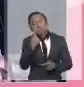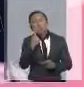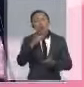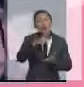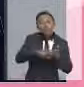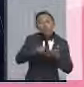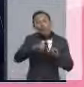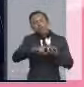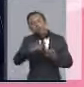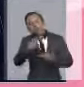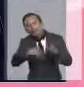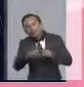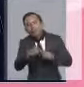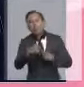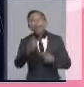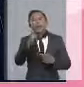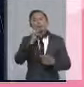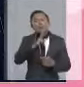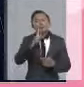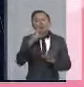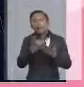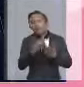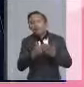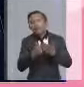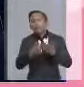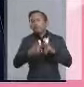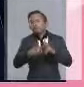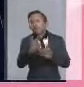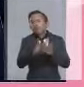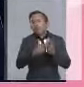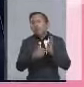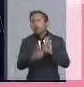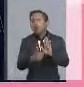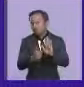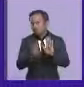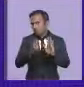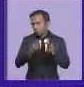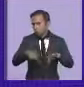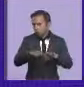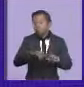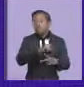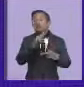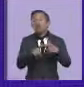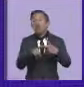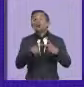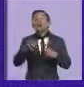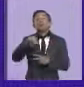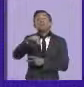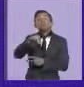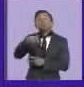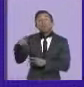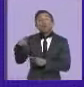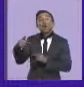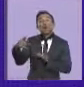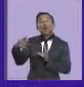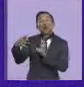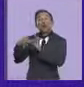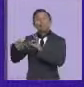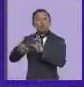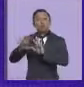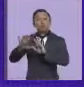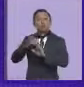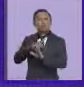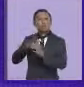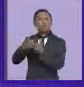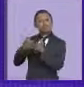declaró con evidencia pública de la riqueza. Segundo, los ministerios públicos tienen que ser autónomos. Y autónomos quiere decir